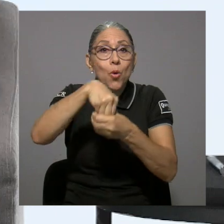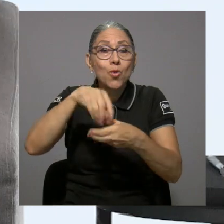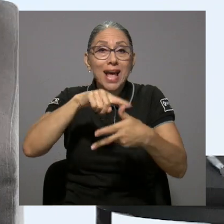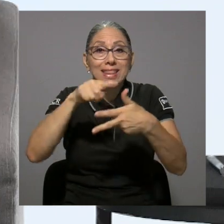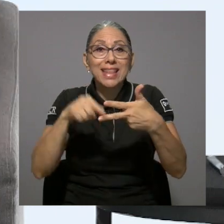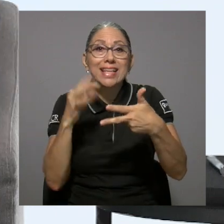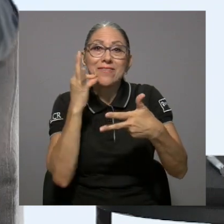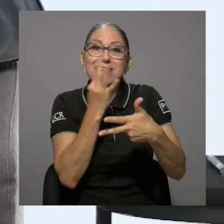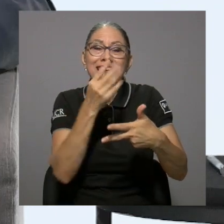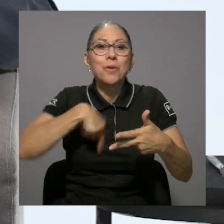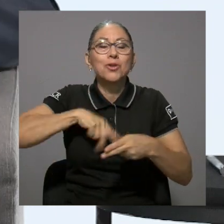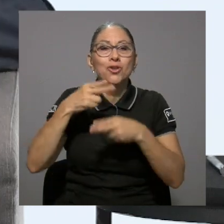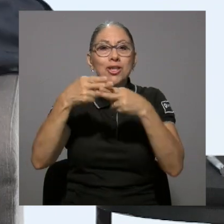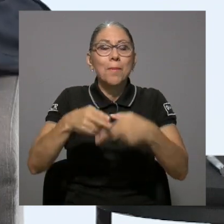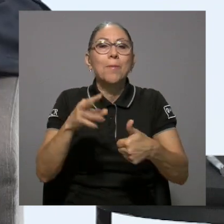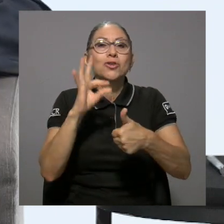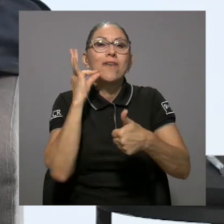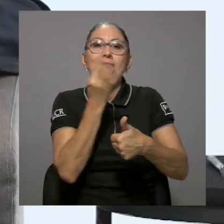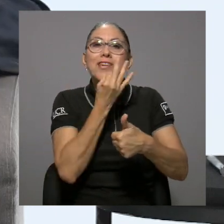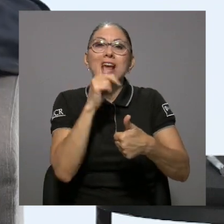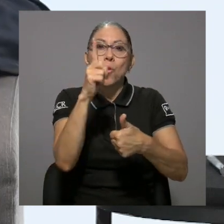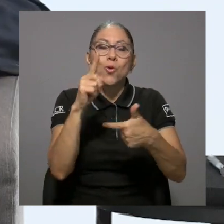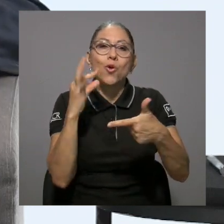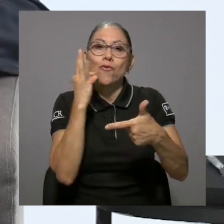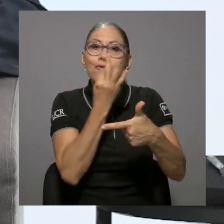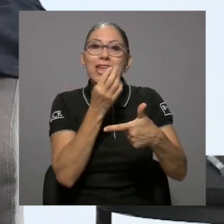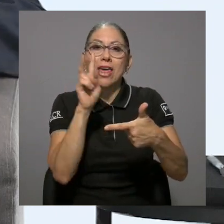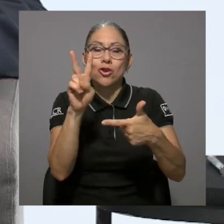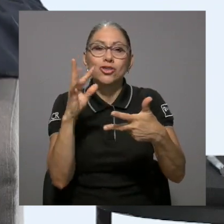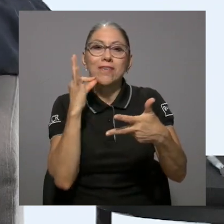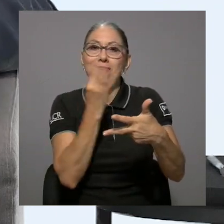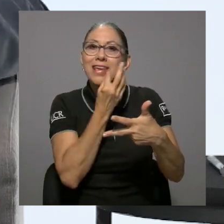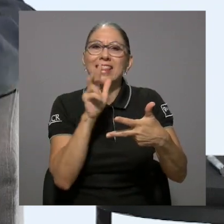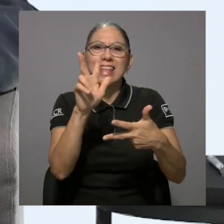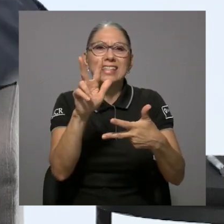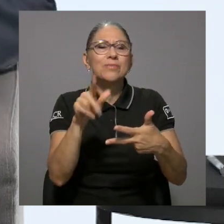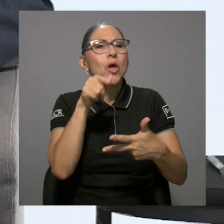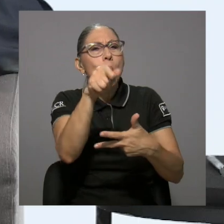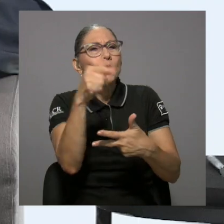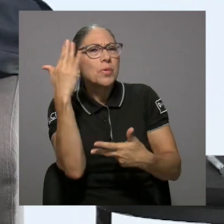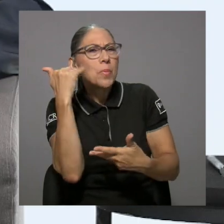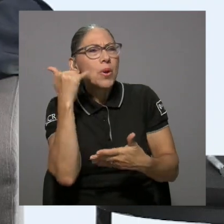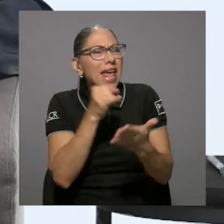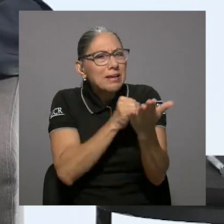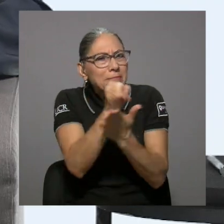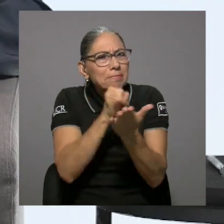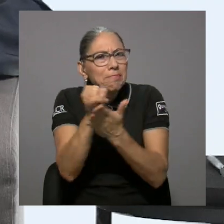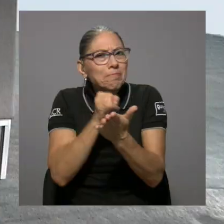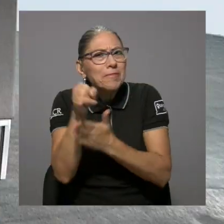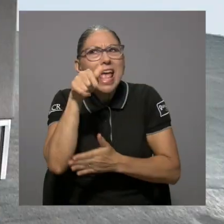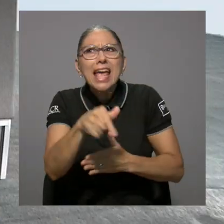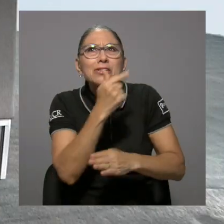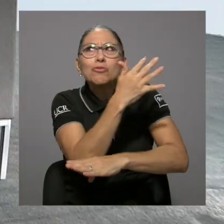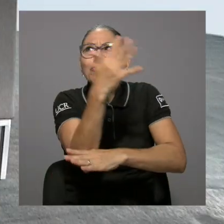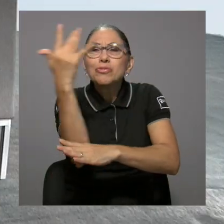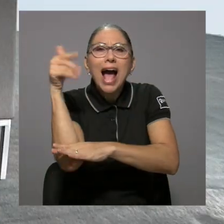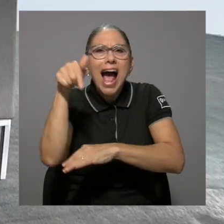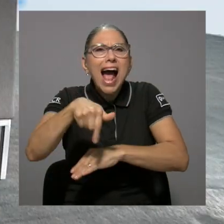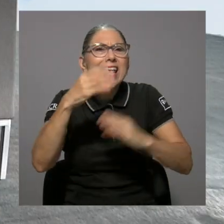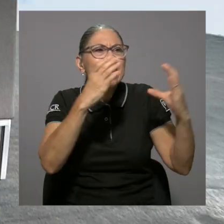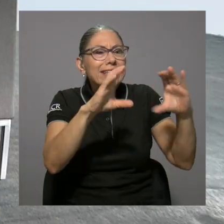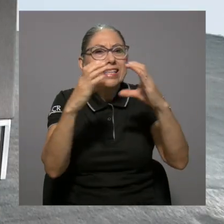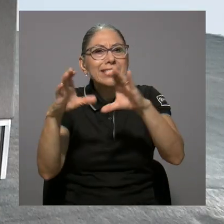nosotros. Exacto. Finca 1, finca 2 y finca 3. Coméntenos, sí. ¿Qué la llevó a usted a hacer ese estudio? Sí. Bueno,